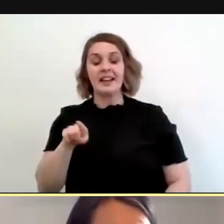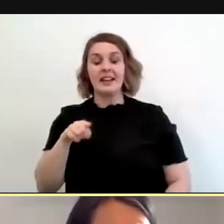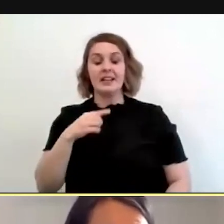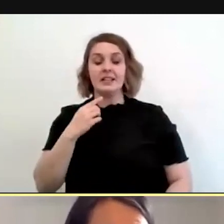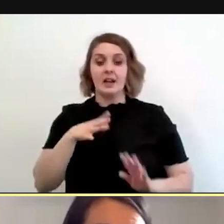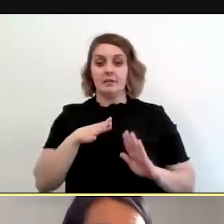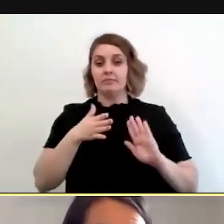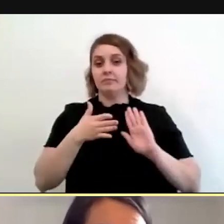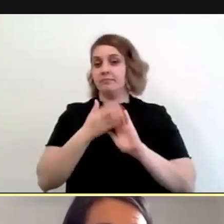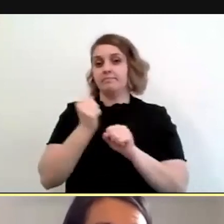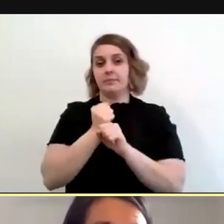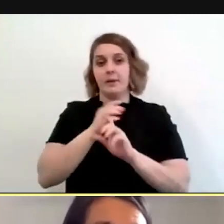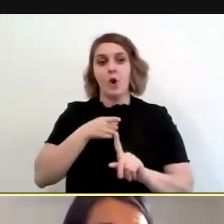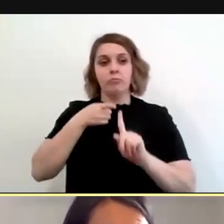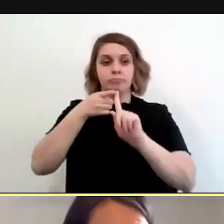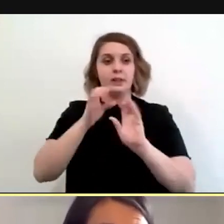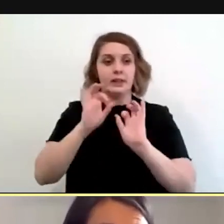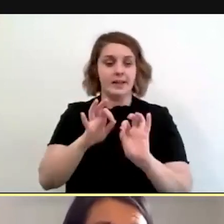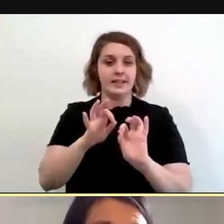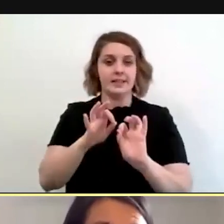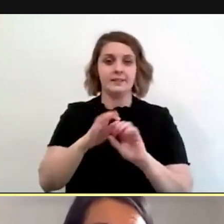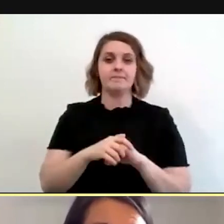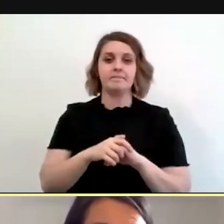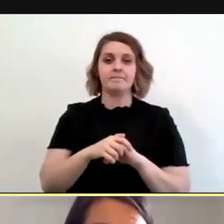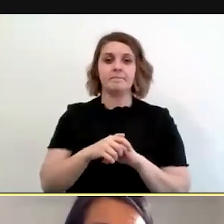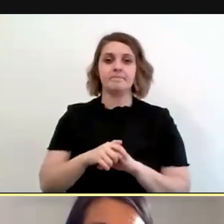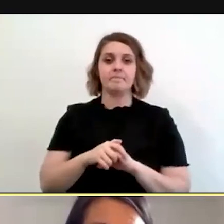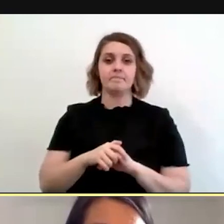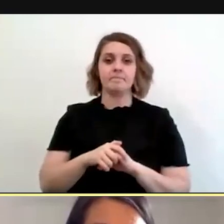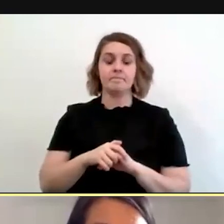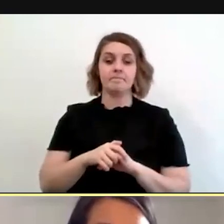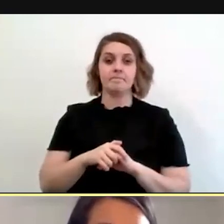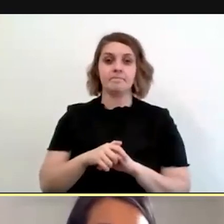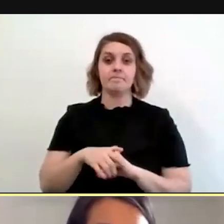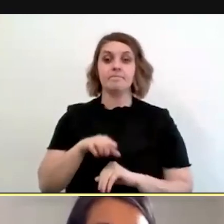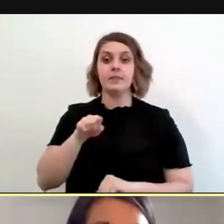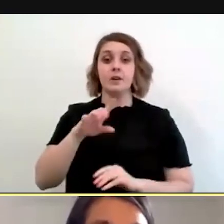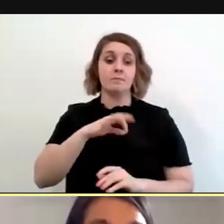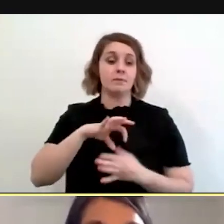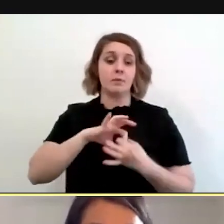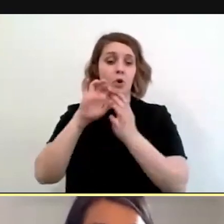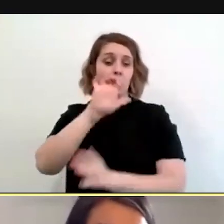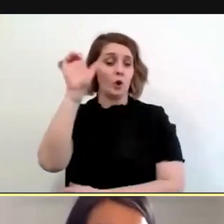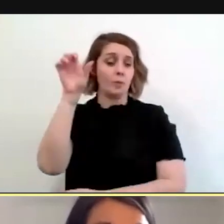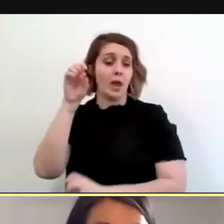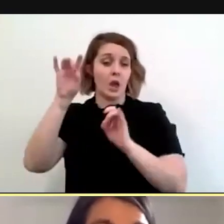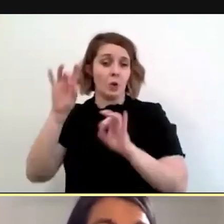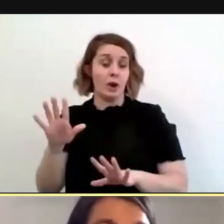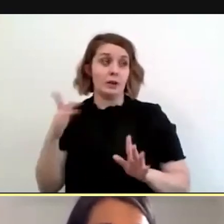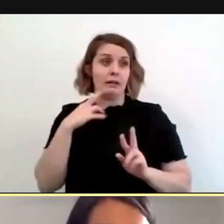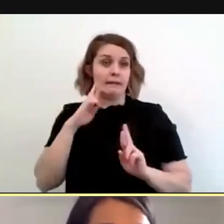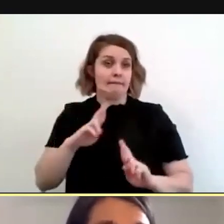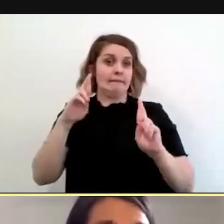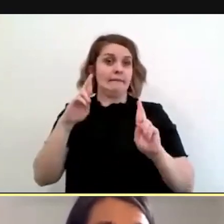alfabetización digital sanitaria, que también es como la que tiene la Unión Europea. Así que esperamos, yo creo que hay